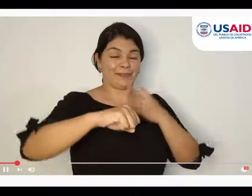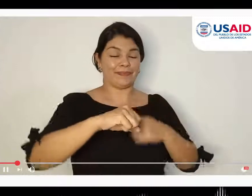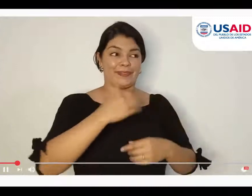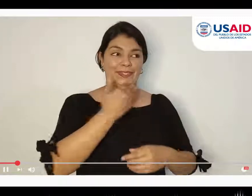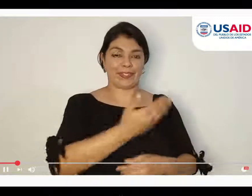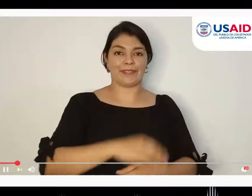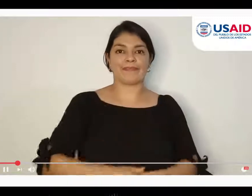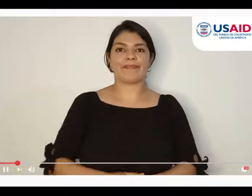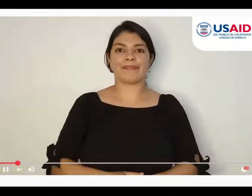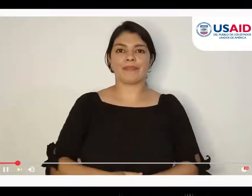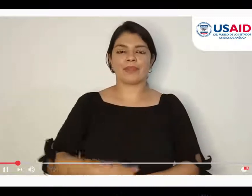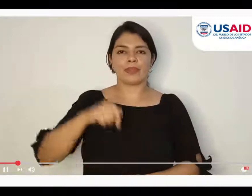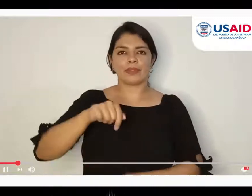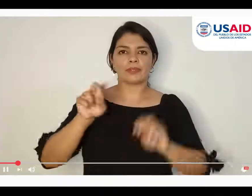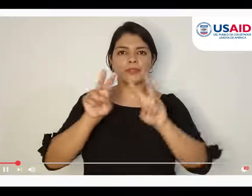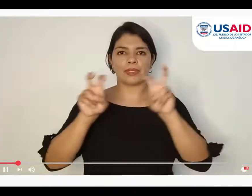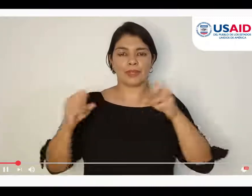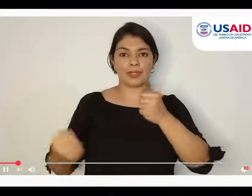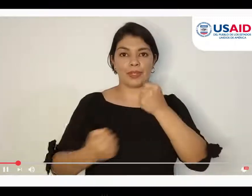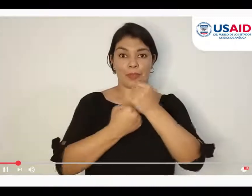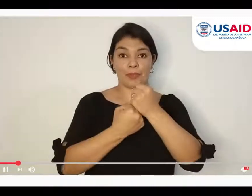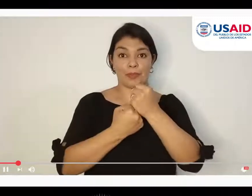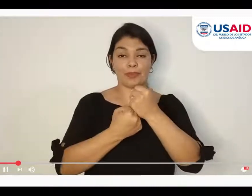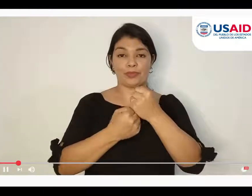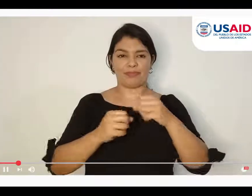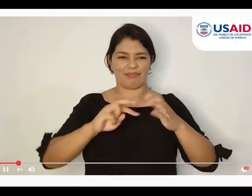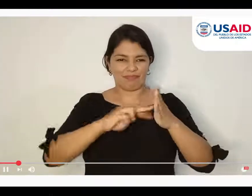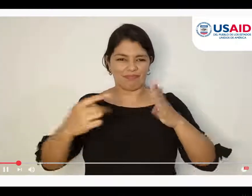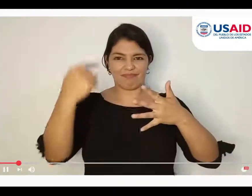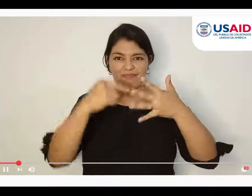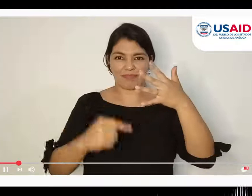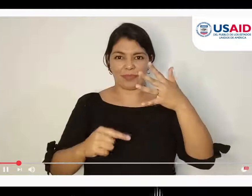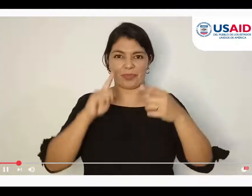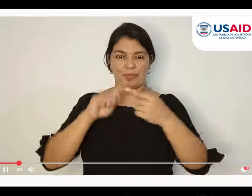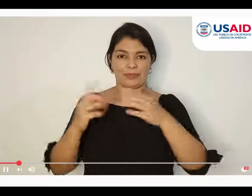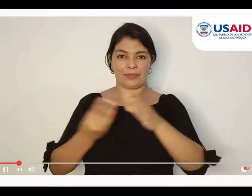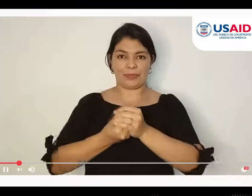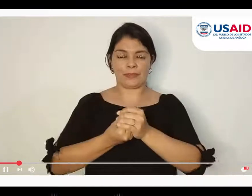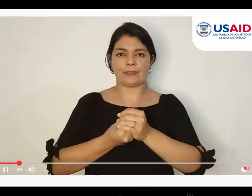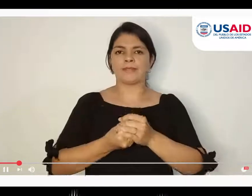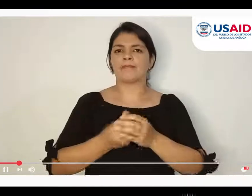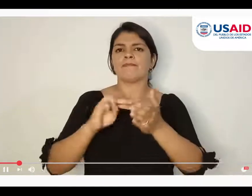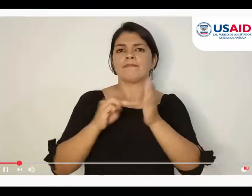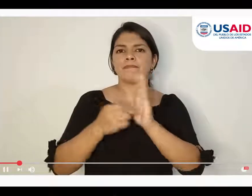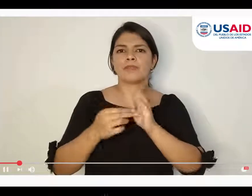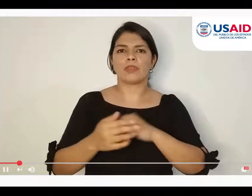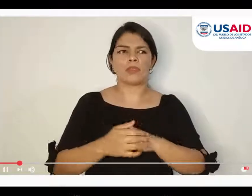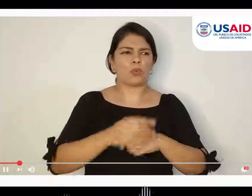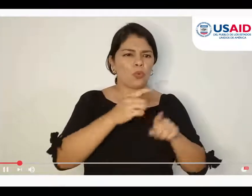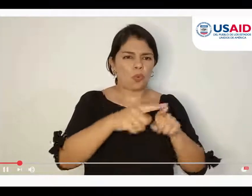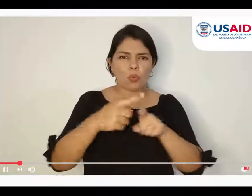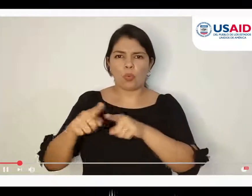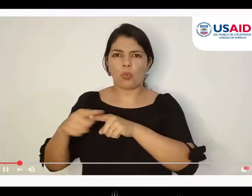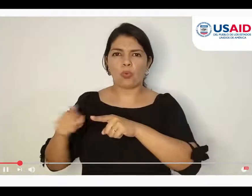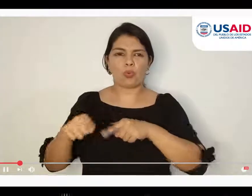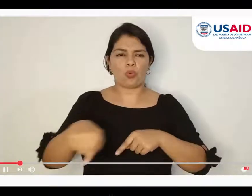Hoy hablando del tema de los apoyos tecnológicos para la inclusión, y se refiere a todos los soportes tecnológicos y